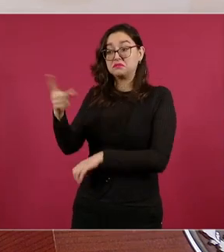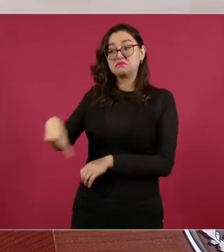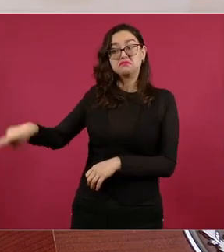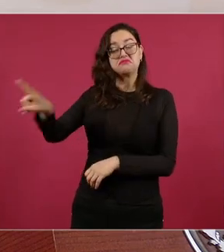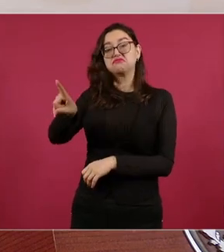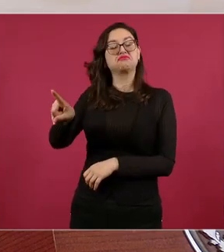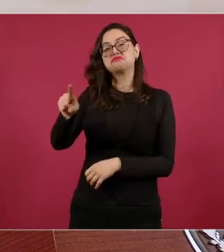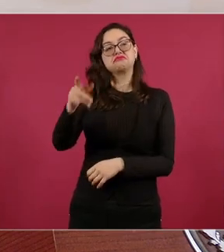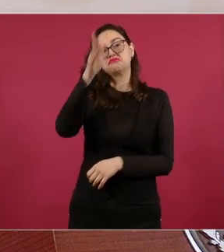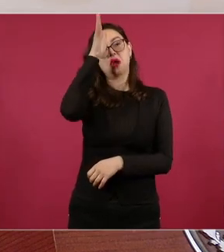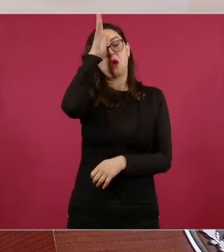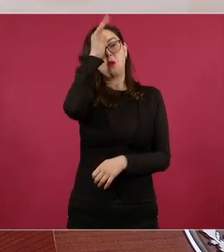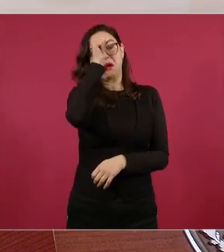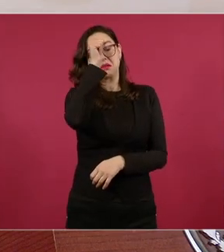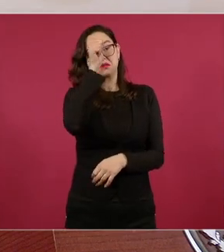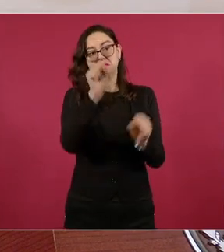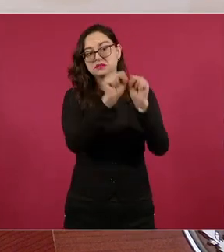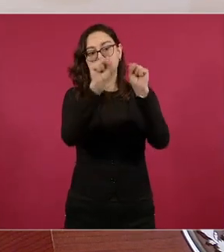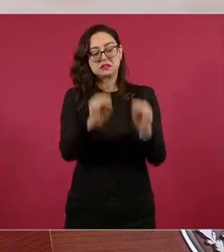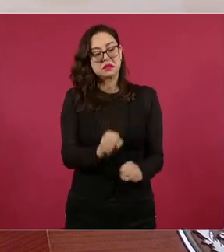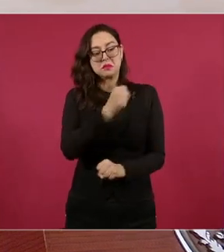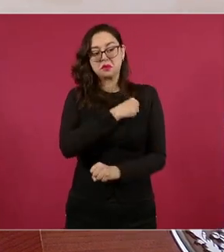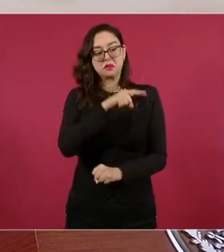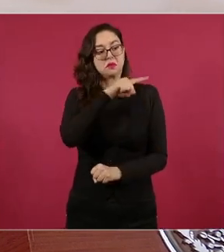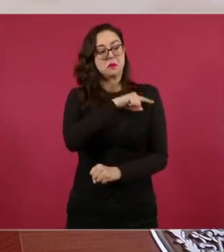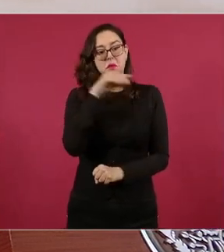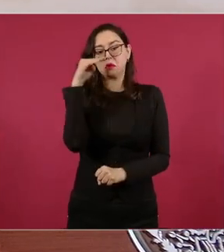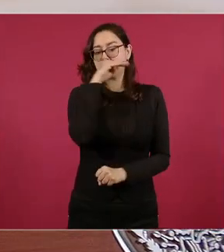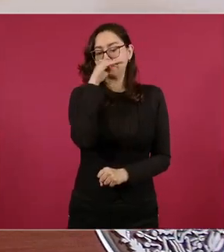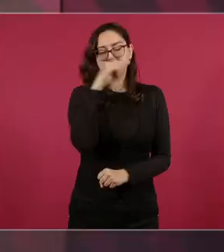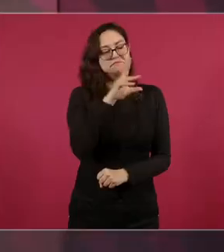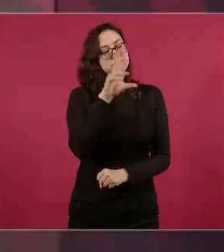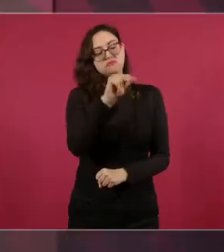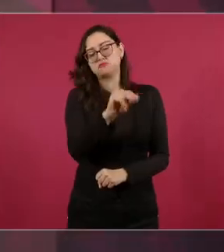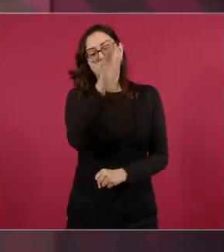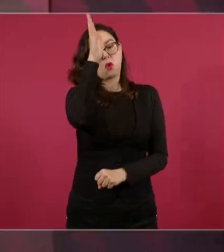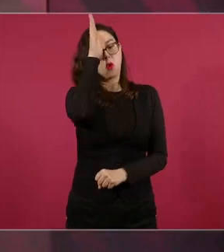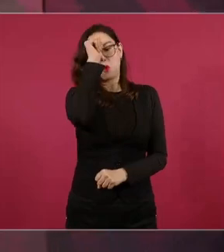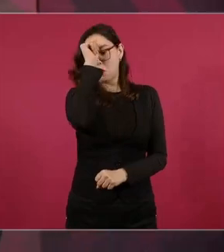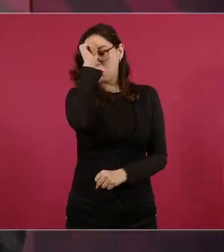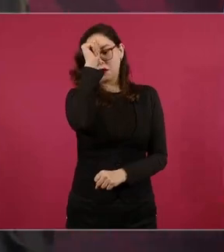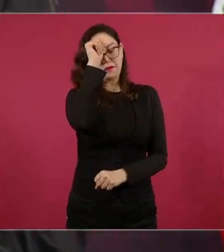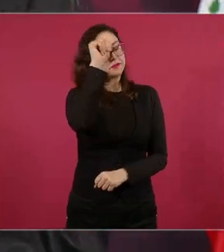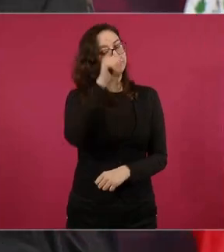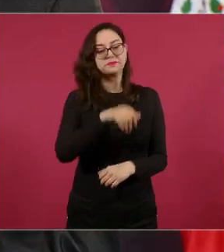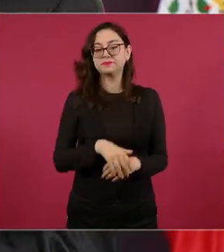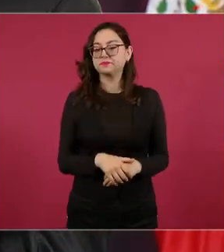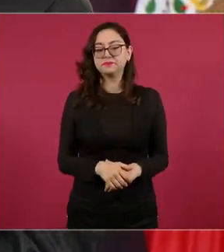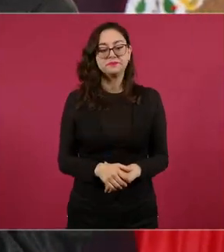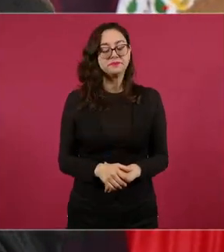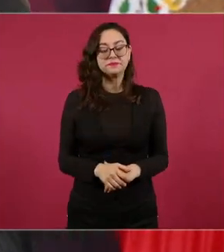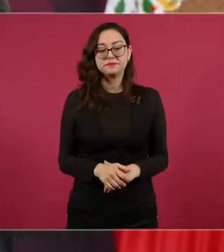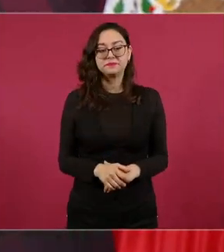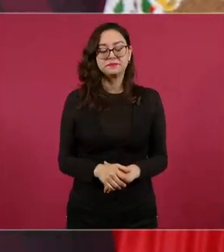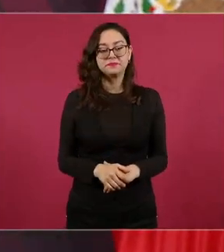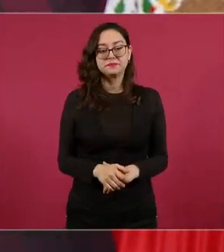con la impartición o con el que se